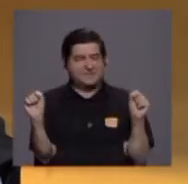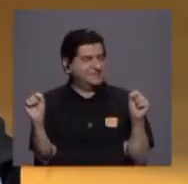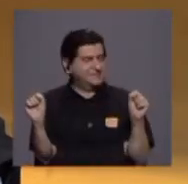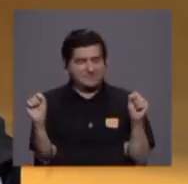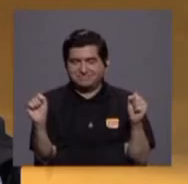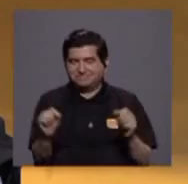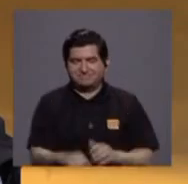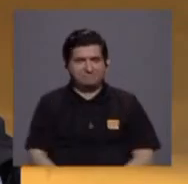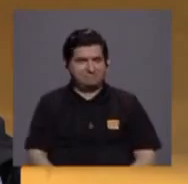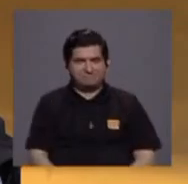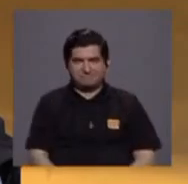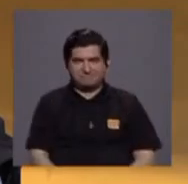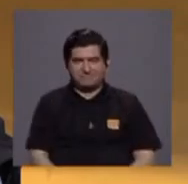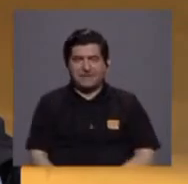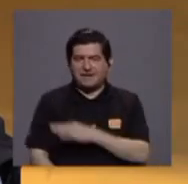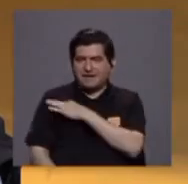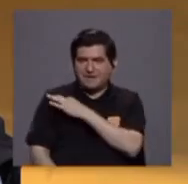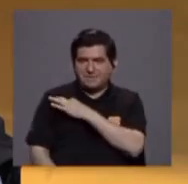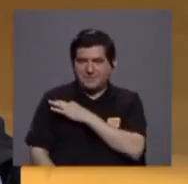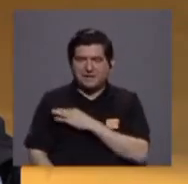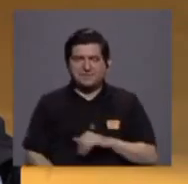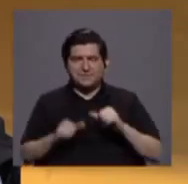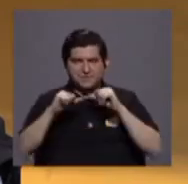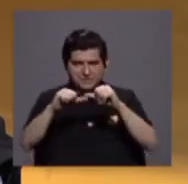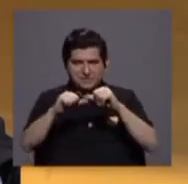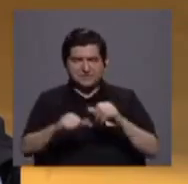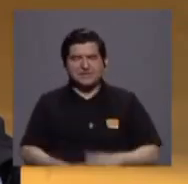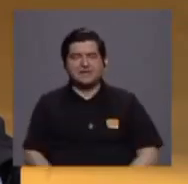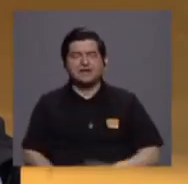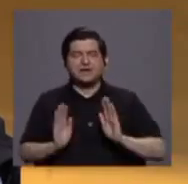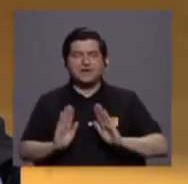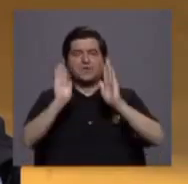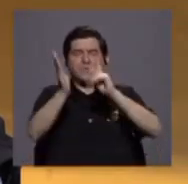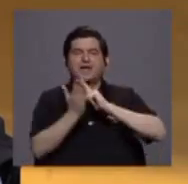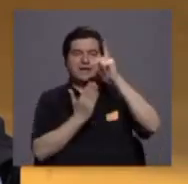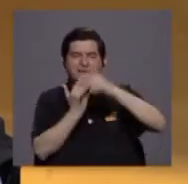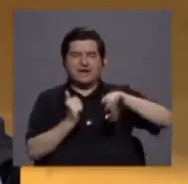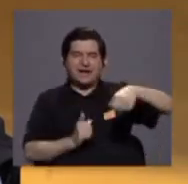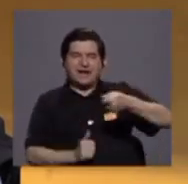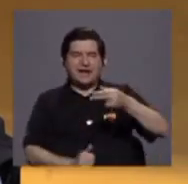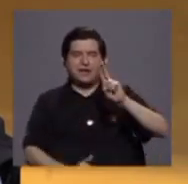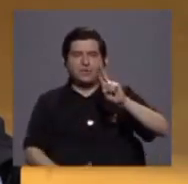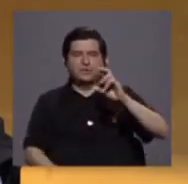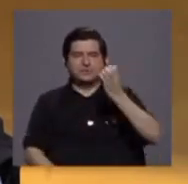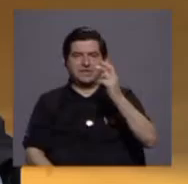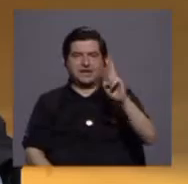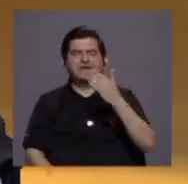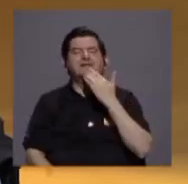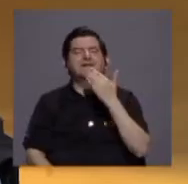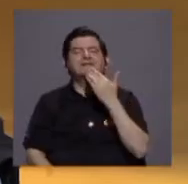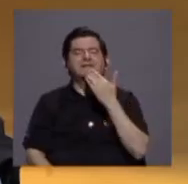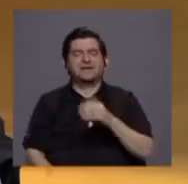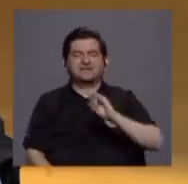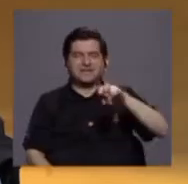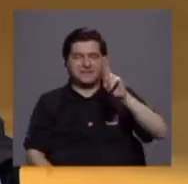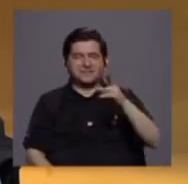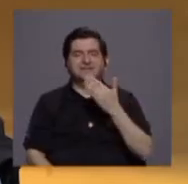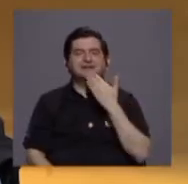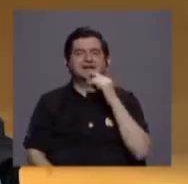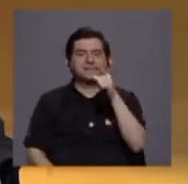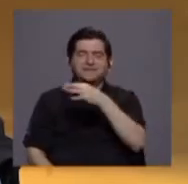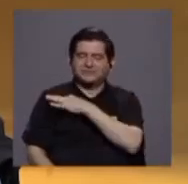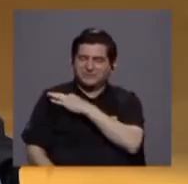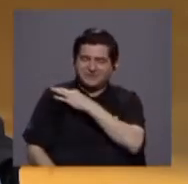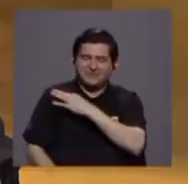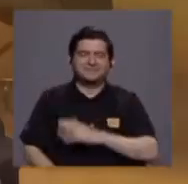eso los invitamos a que se queden con los excelentes programas de Canal UCR. Muchas gracias, don José Rafael. A usted, como siempre, por la